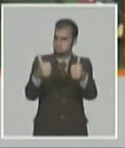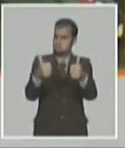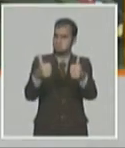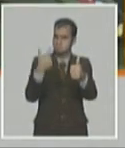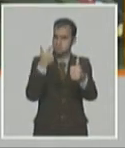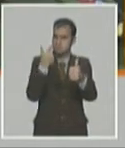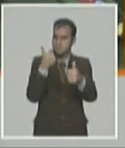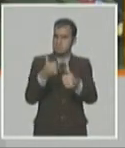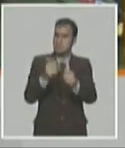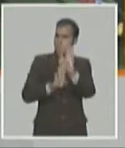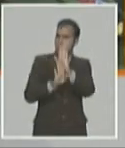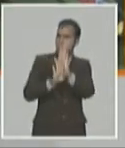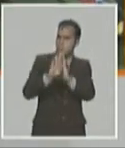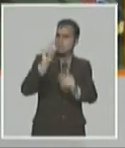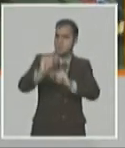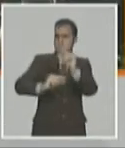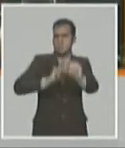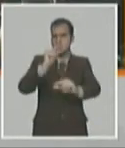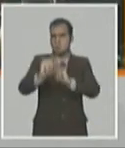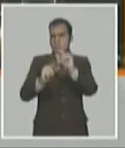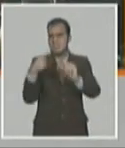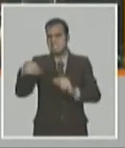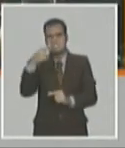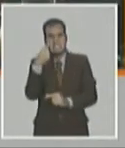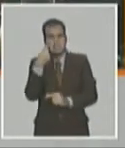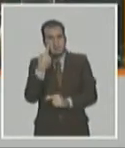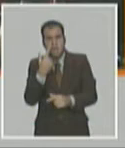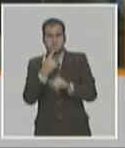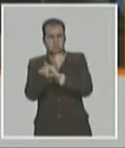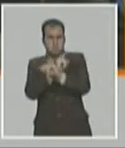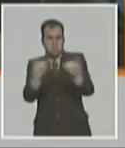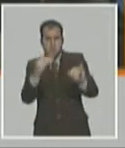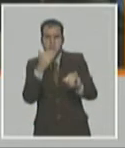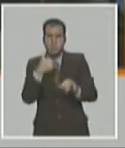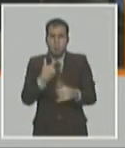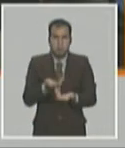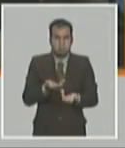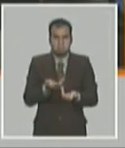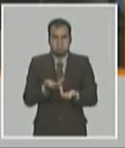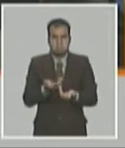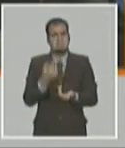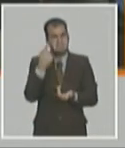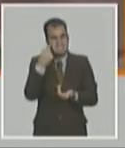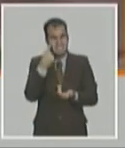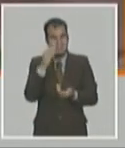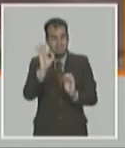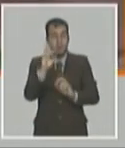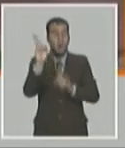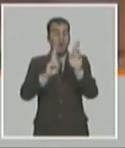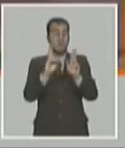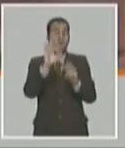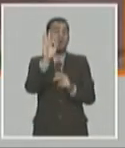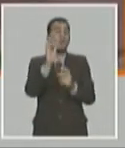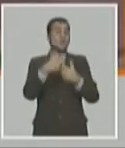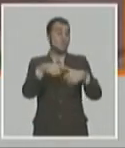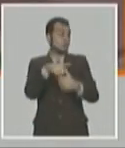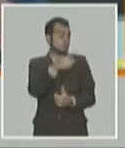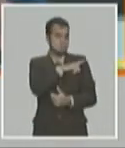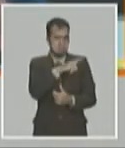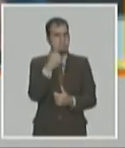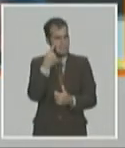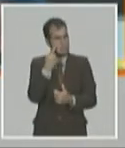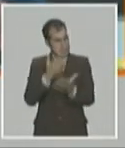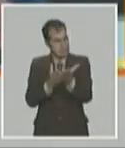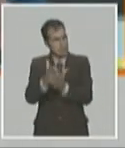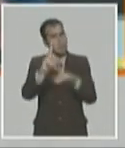manera en que están informando lo que se está previendo, el Congreso seguirá vivo. Yo creo que eso es lo que necesitamos. Es